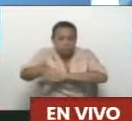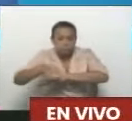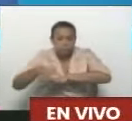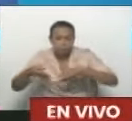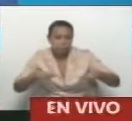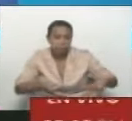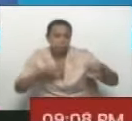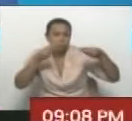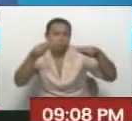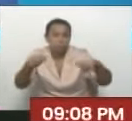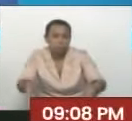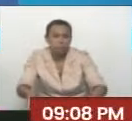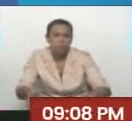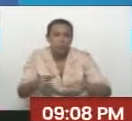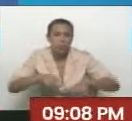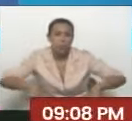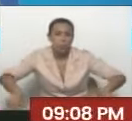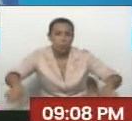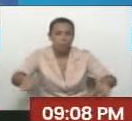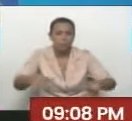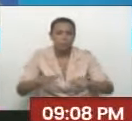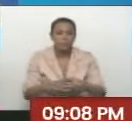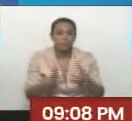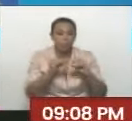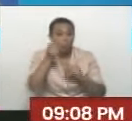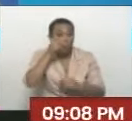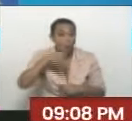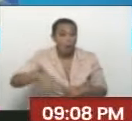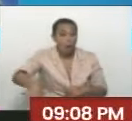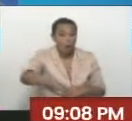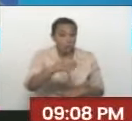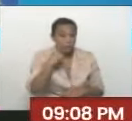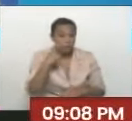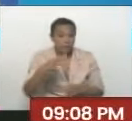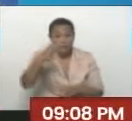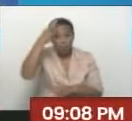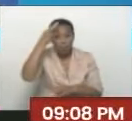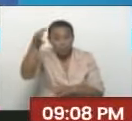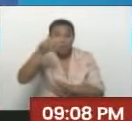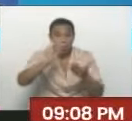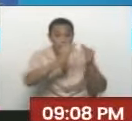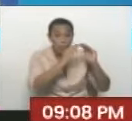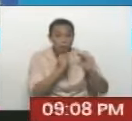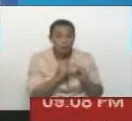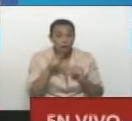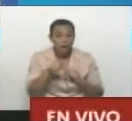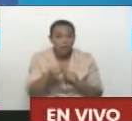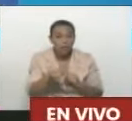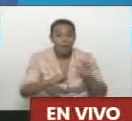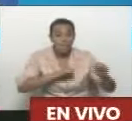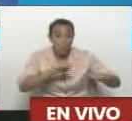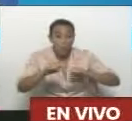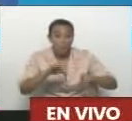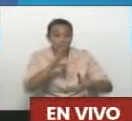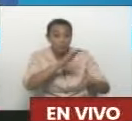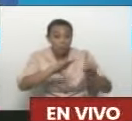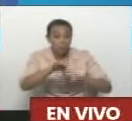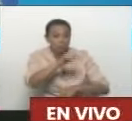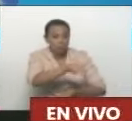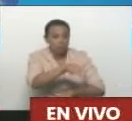entregarle a todo el pueblo, entregarle a los consejos comunales, a los movimientos